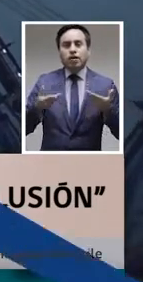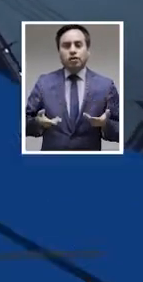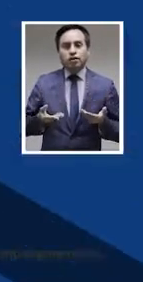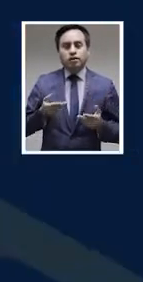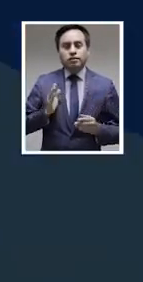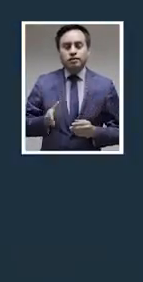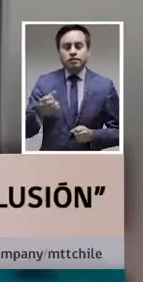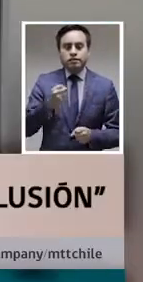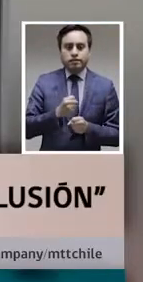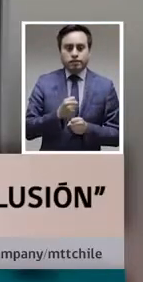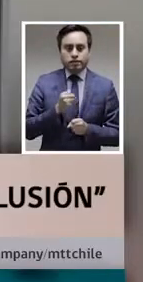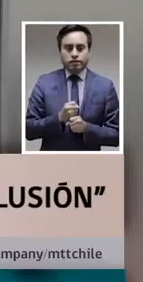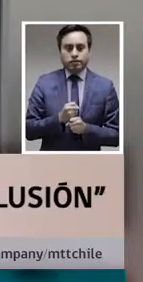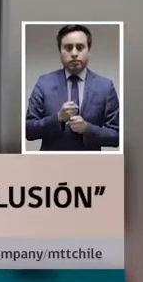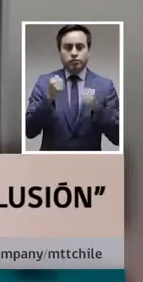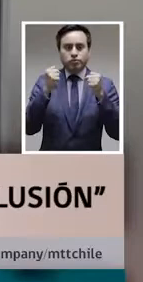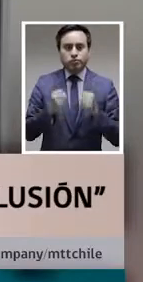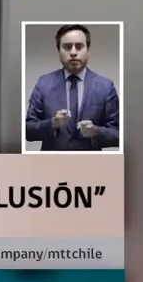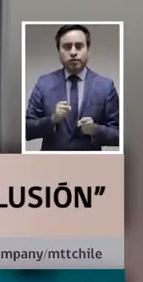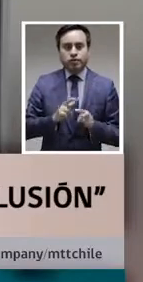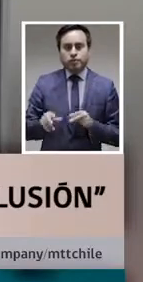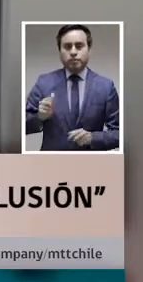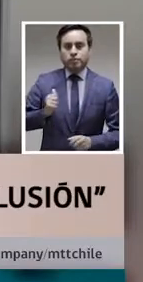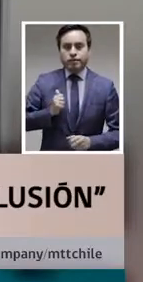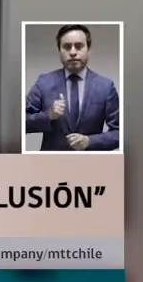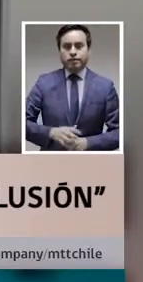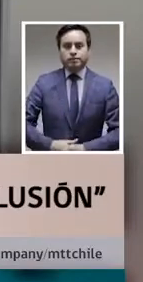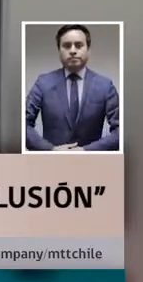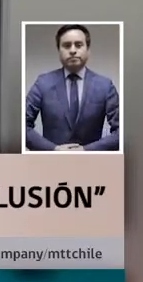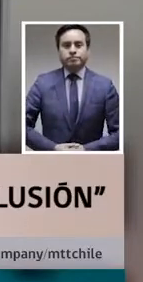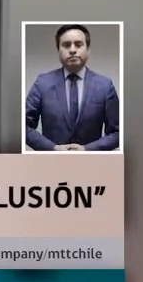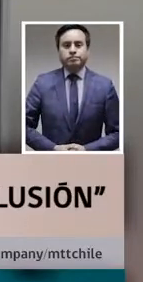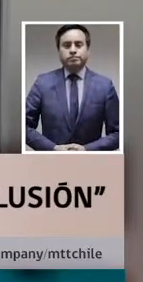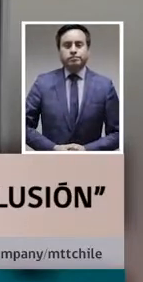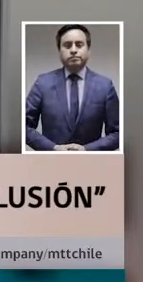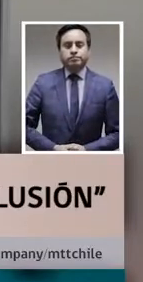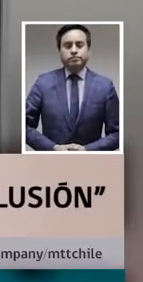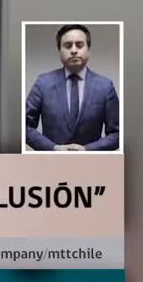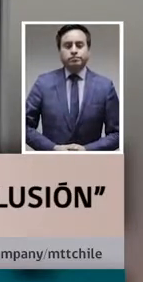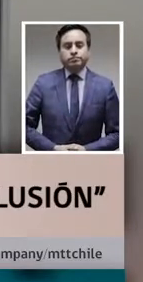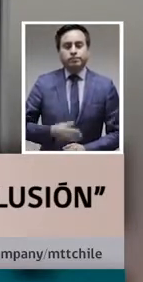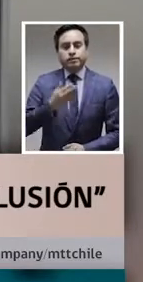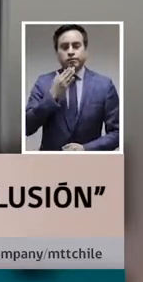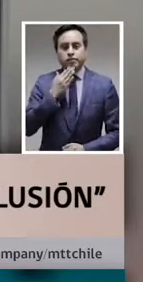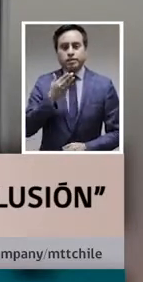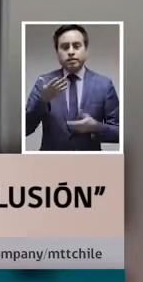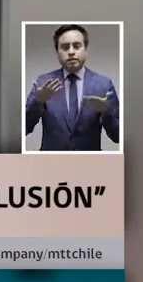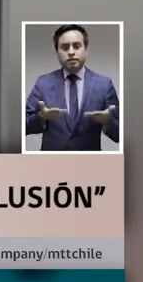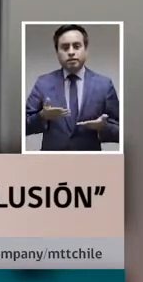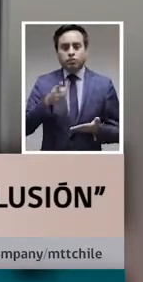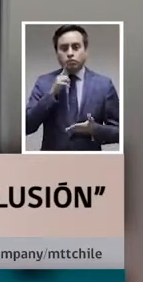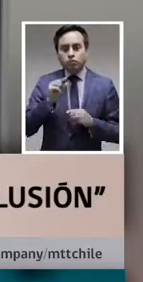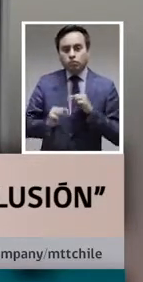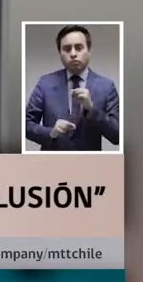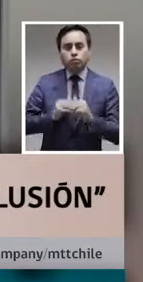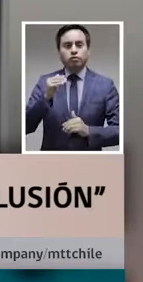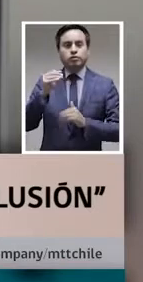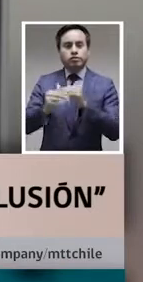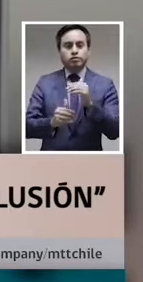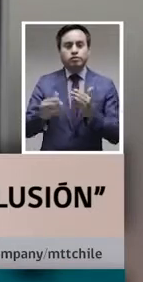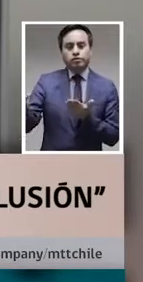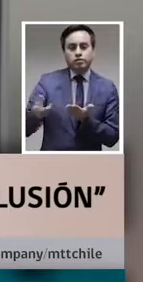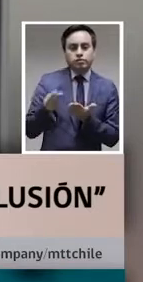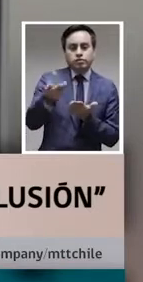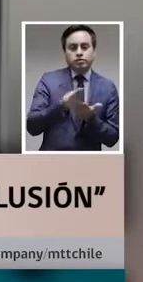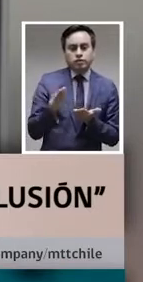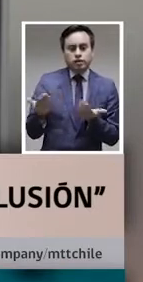vamos a seguir trabajando para poder implementar. Y tenemos un proceso de recolección